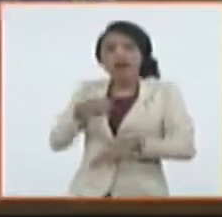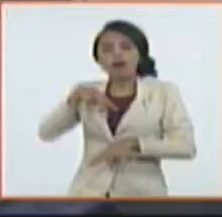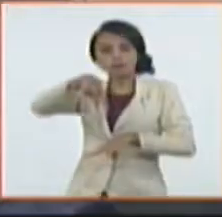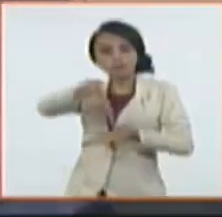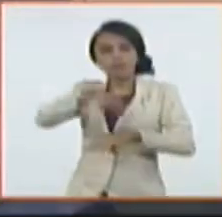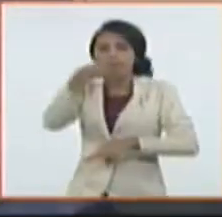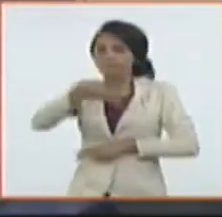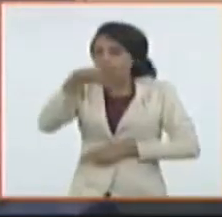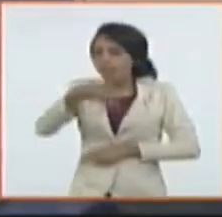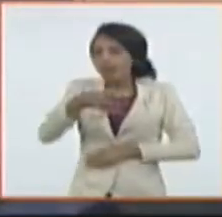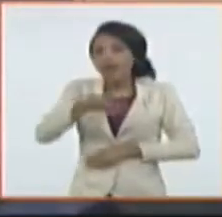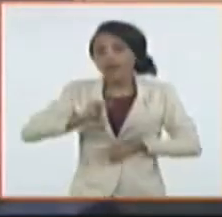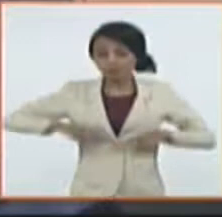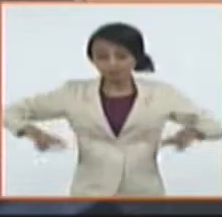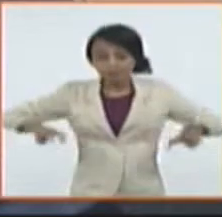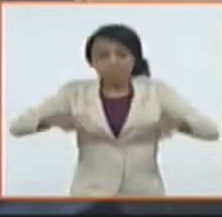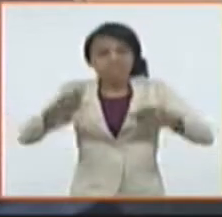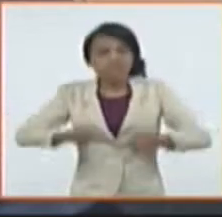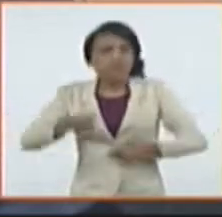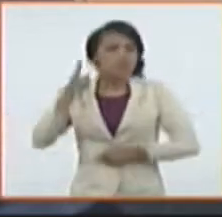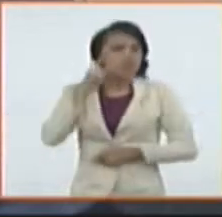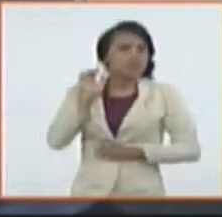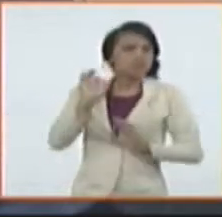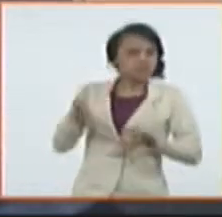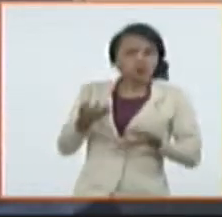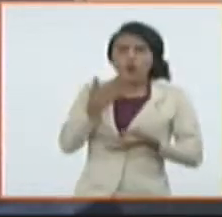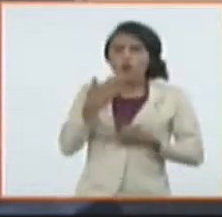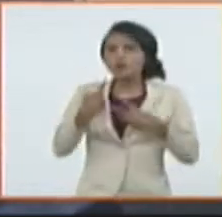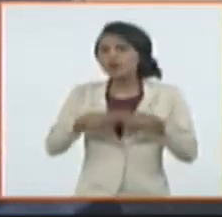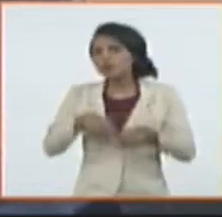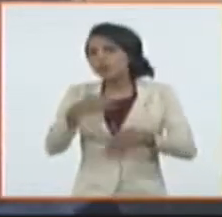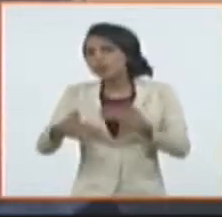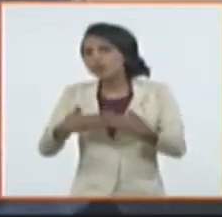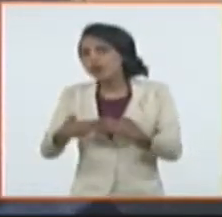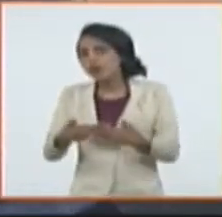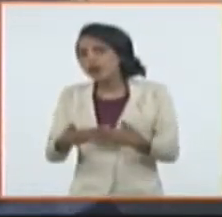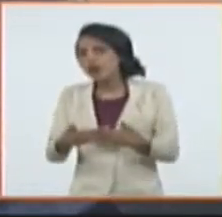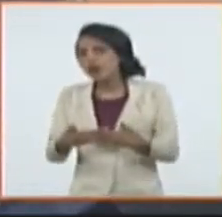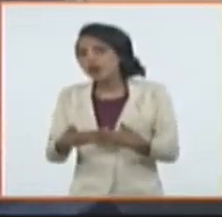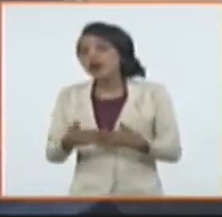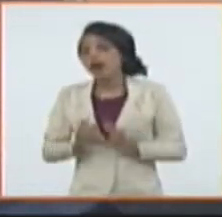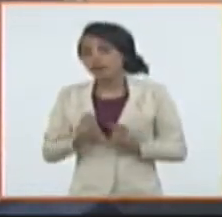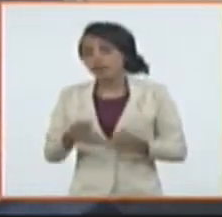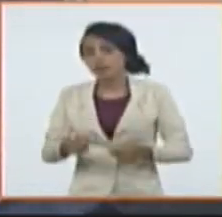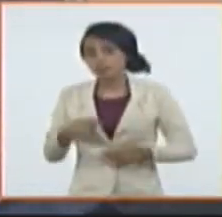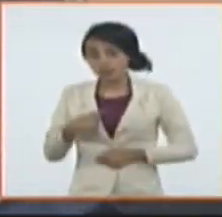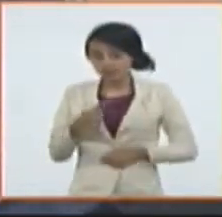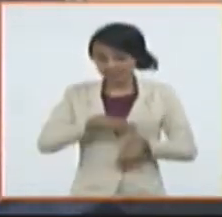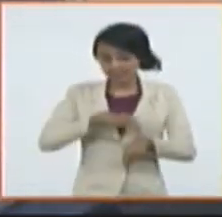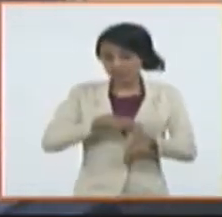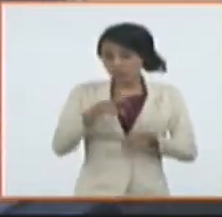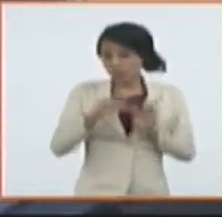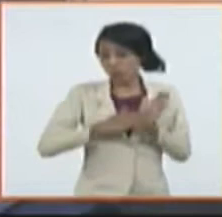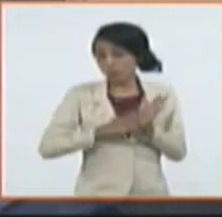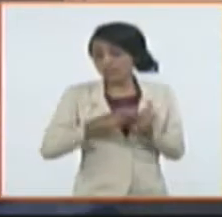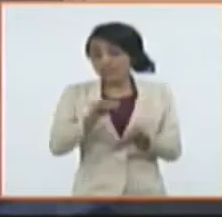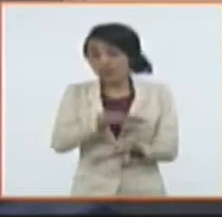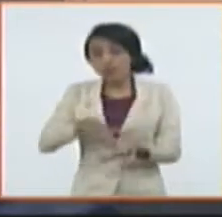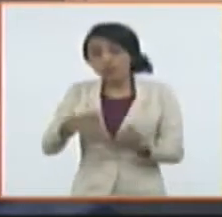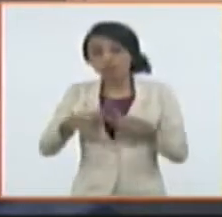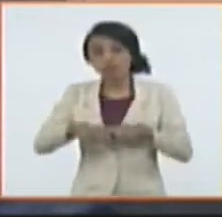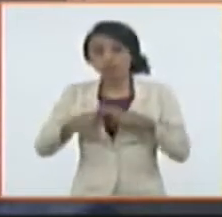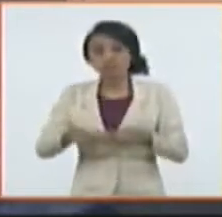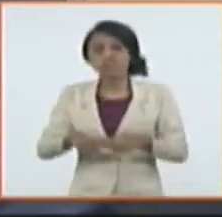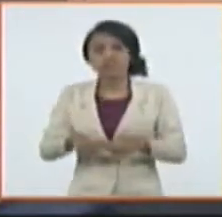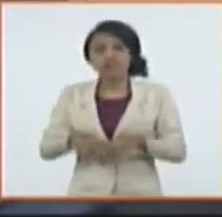soluciones. Y eso ahí nos lo tenemos bien montado. La vía nos ha dicho ahora cosas que hemos resuelto en 2 meses en los barrios. Llevaban 15 años